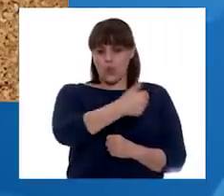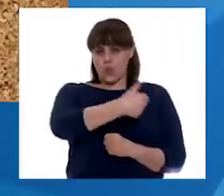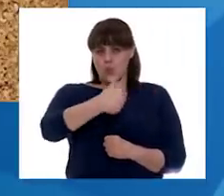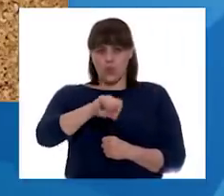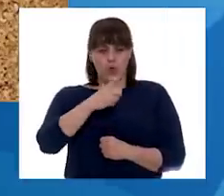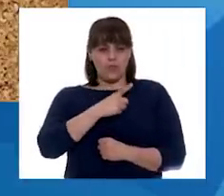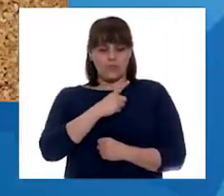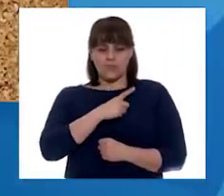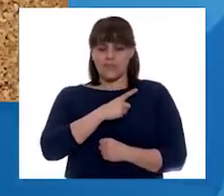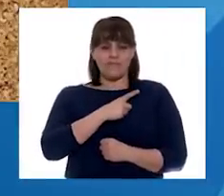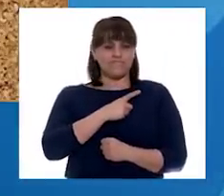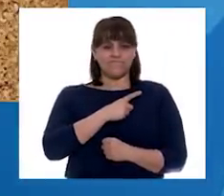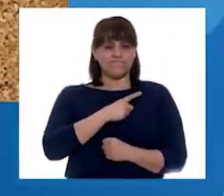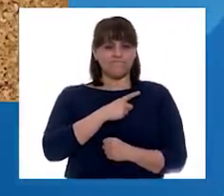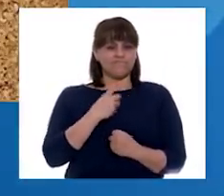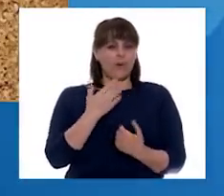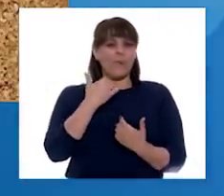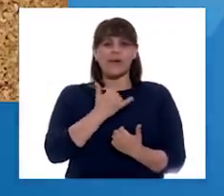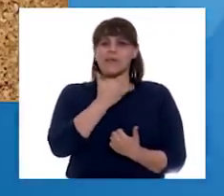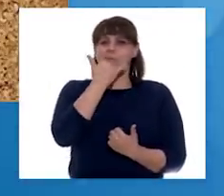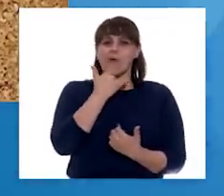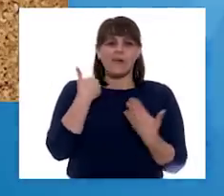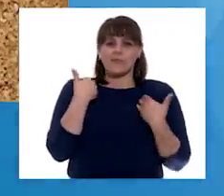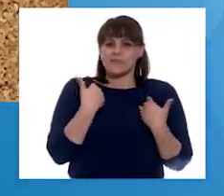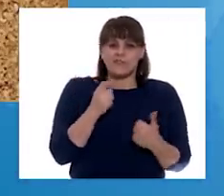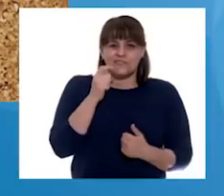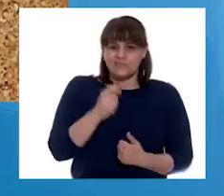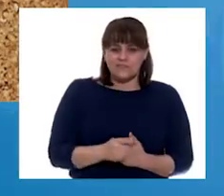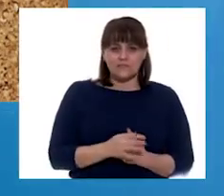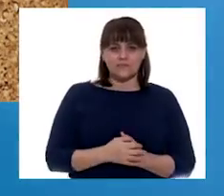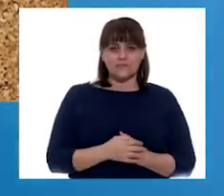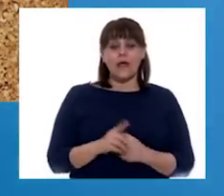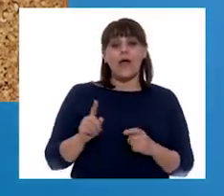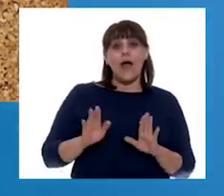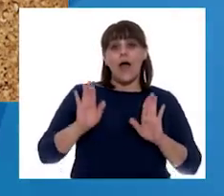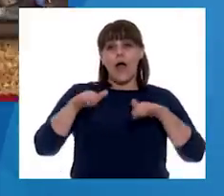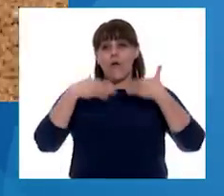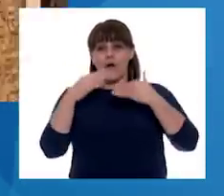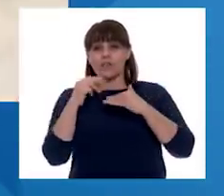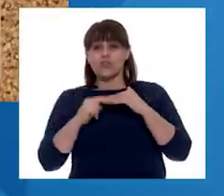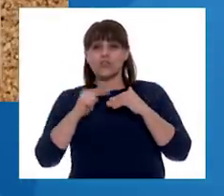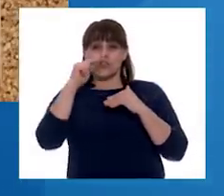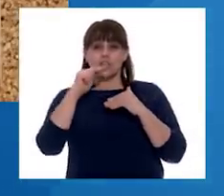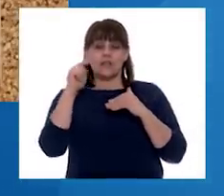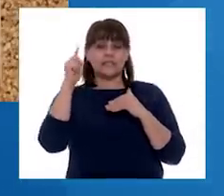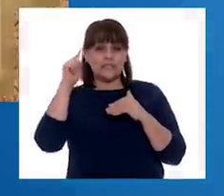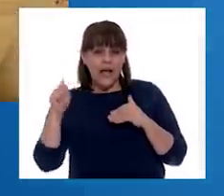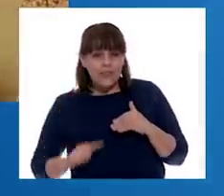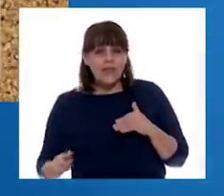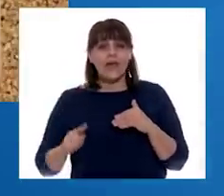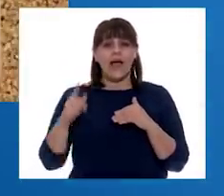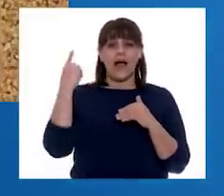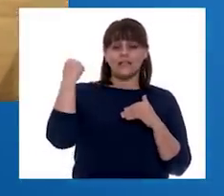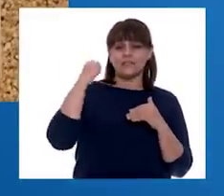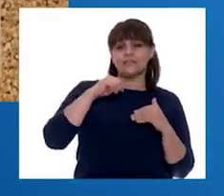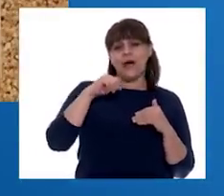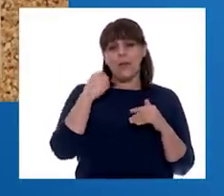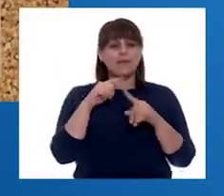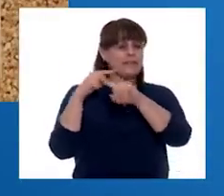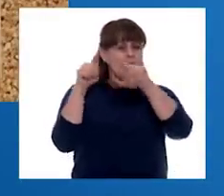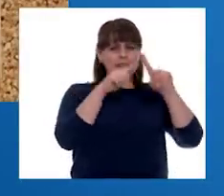su soberanía. ¡No! Esto provocó las rebeliones en Zacatecas, Tabasco y una guerra contra